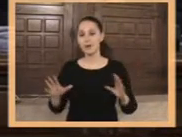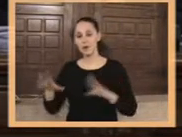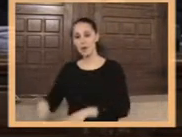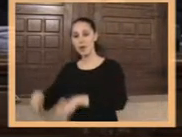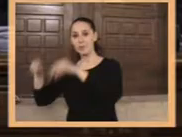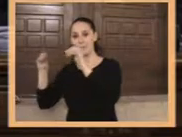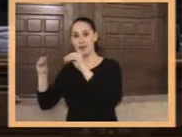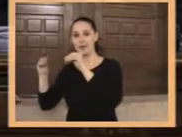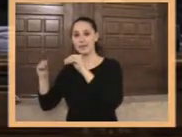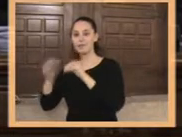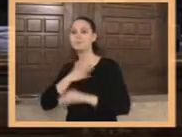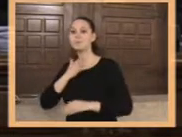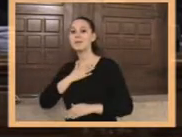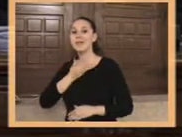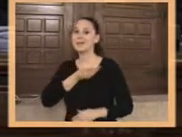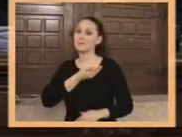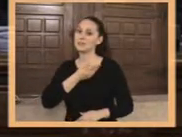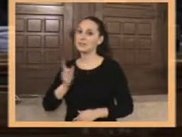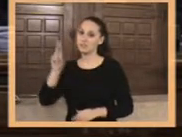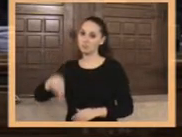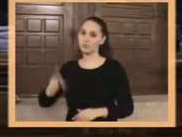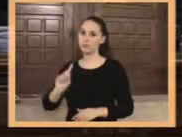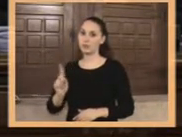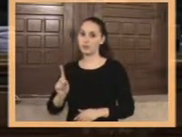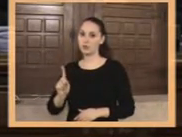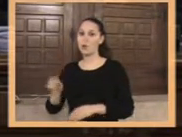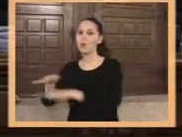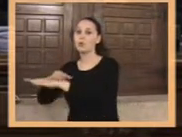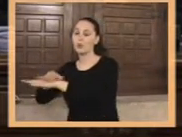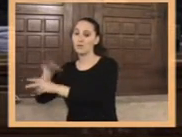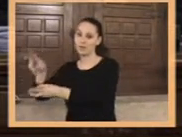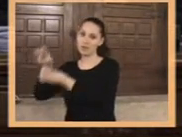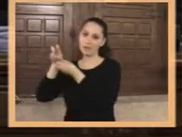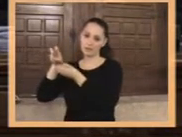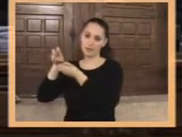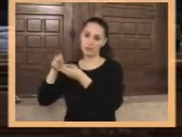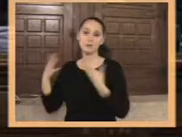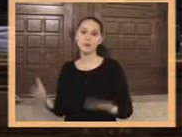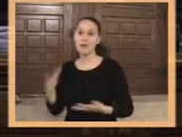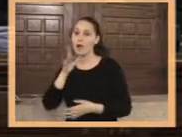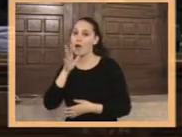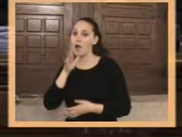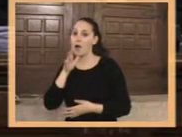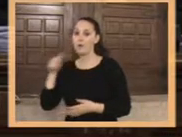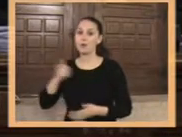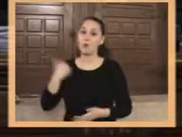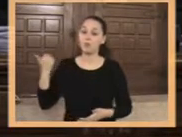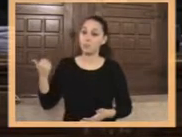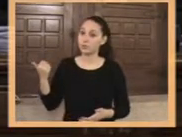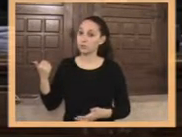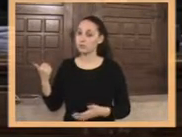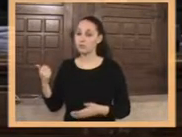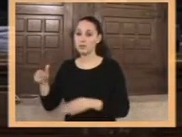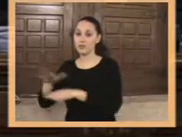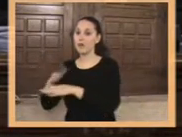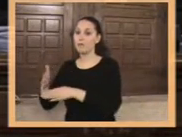que les comentaba, porque durante más de 40 años había sido sede del Palacio de Justicia. Nosotros conseguimos, la verdad, en una negociación con el Ministerio